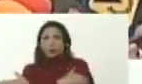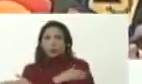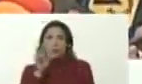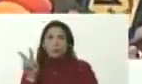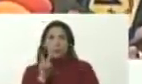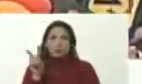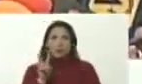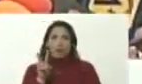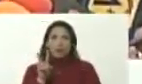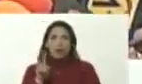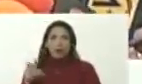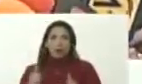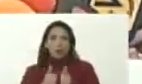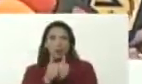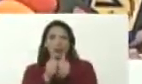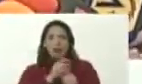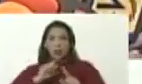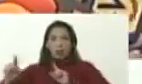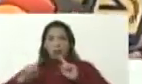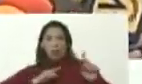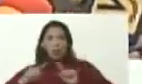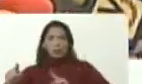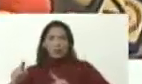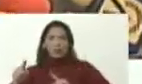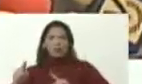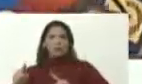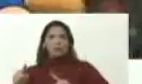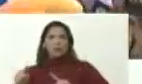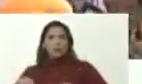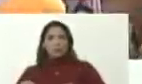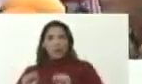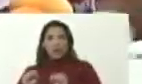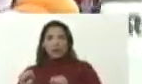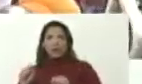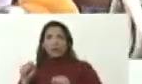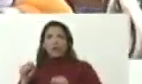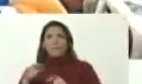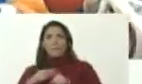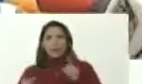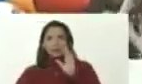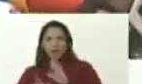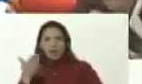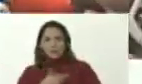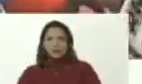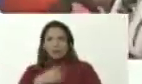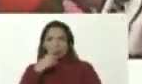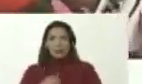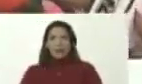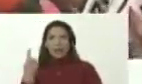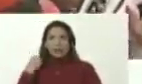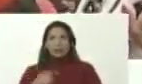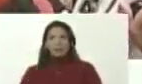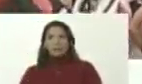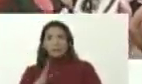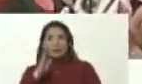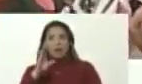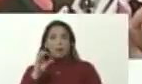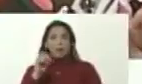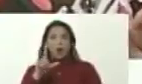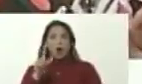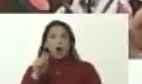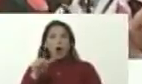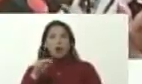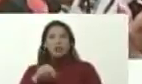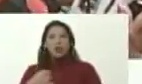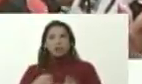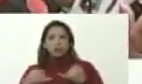venezolana acompañado por órdenes del imperialismo para sacar a Nicolás. Eso no existe. Trump dijo ayer que John Bolton se había